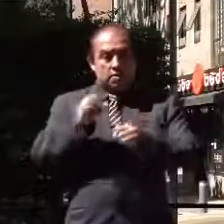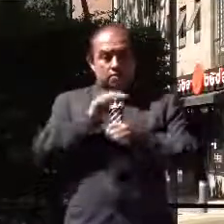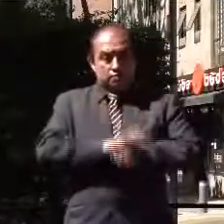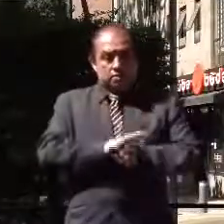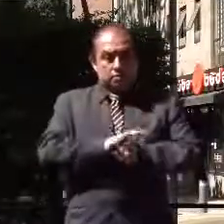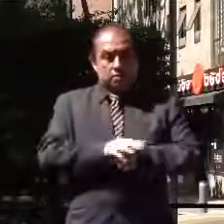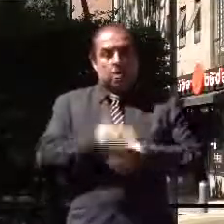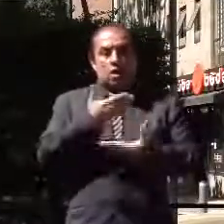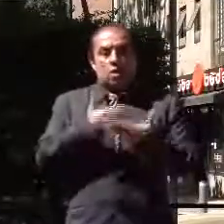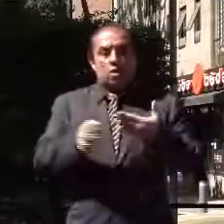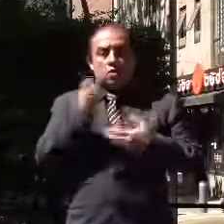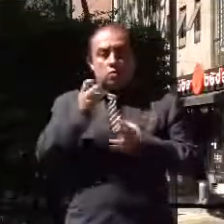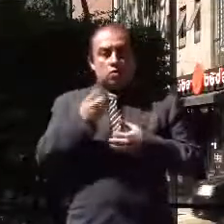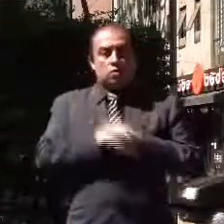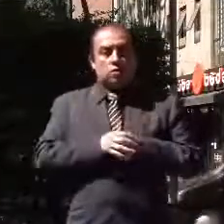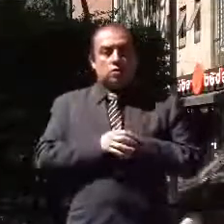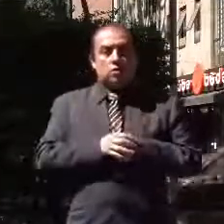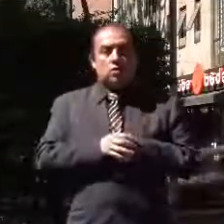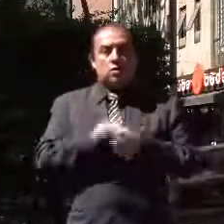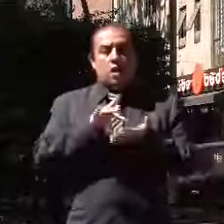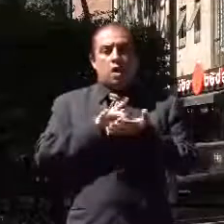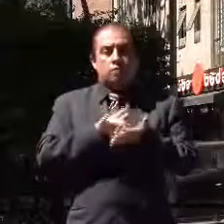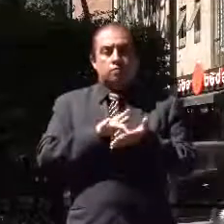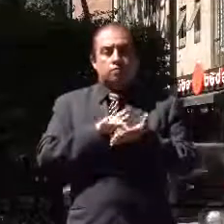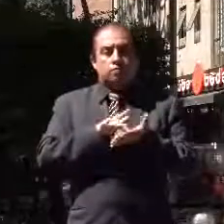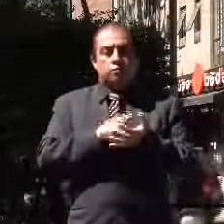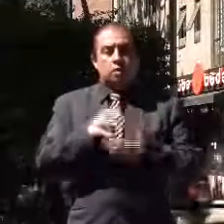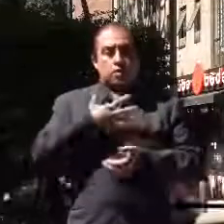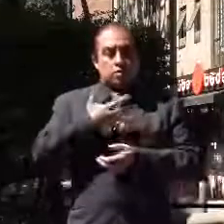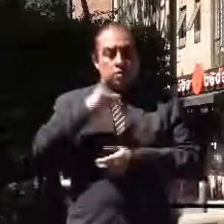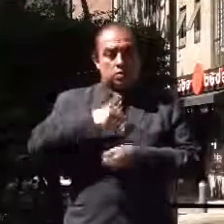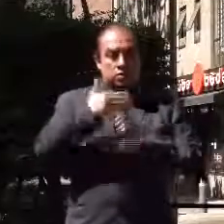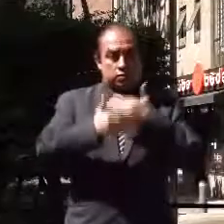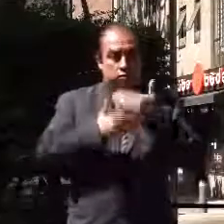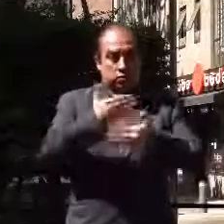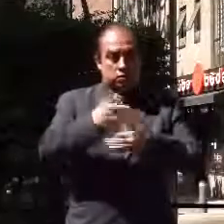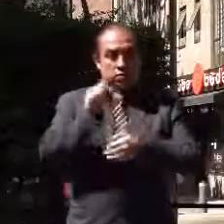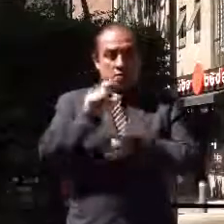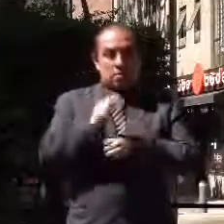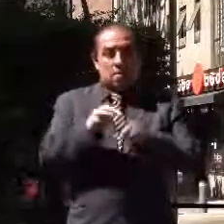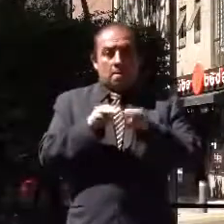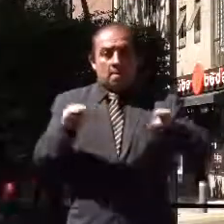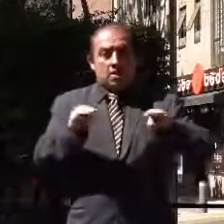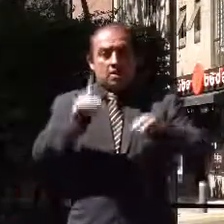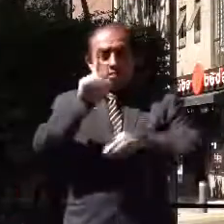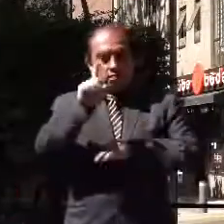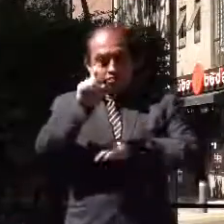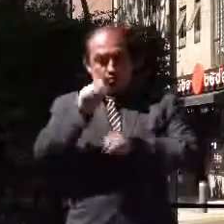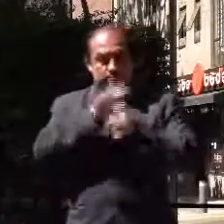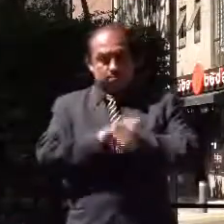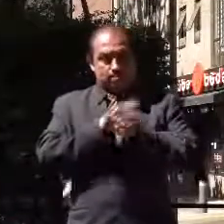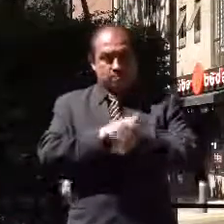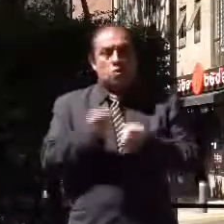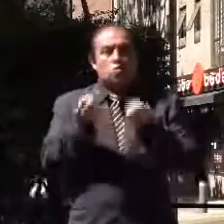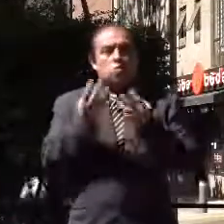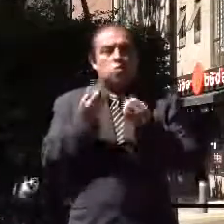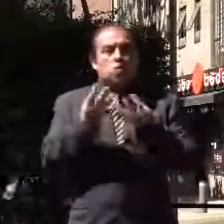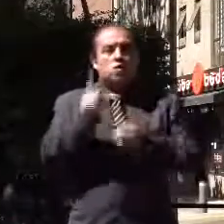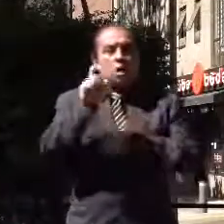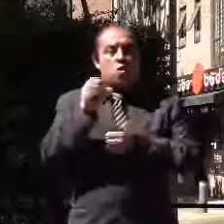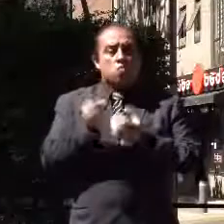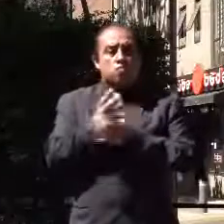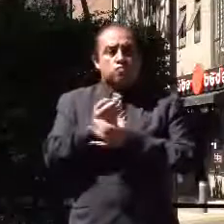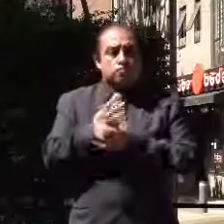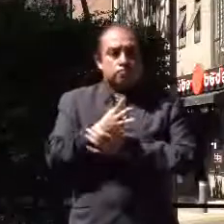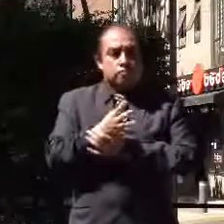que tenemos con este proceso es que precisamente lo que también mide es la presión, la cantidad de agua que está corriendo, y